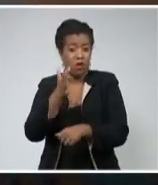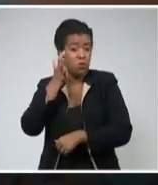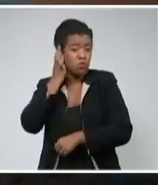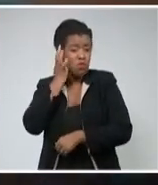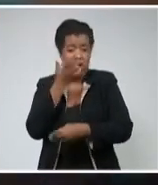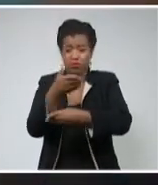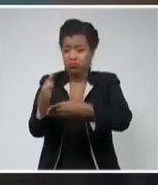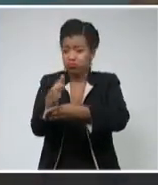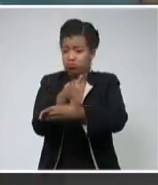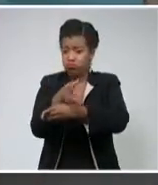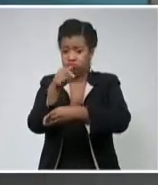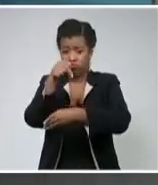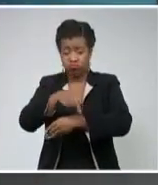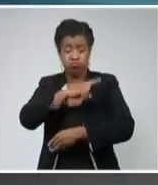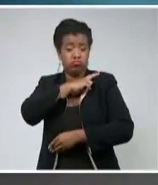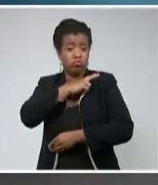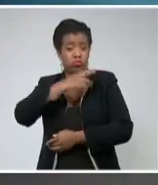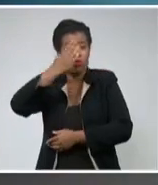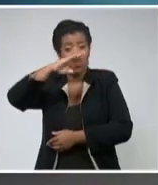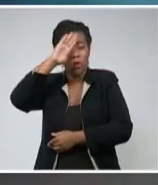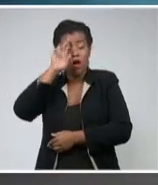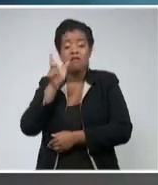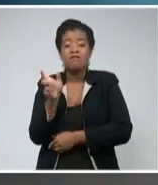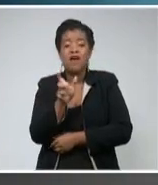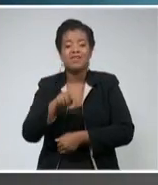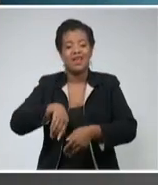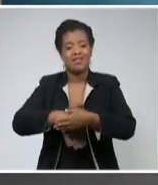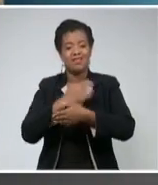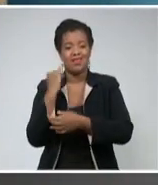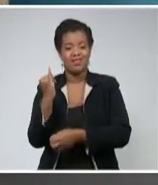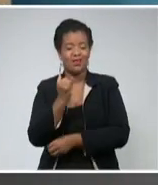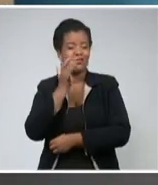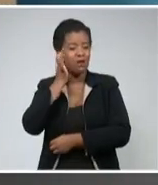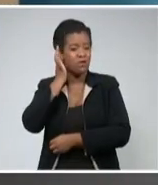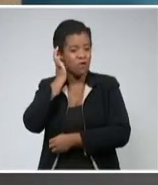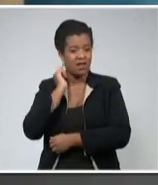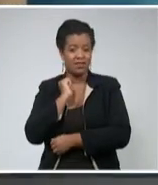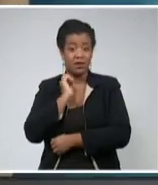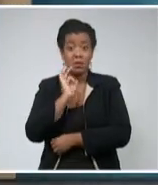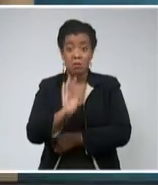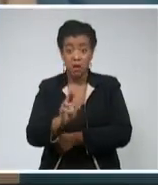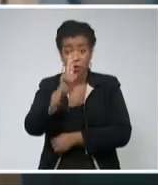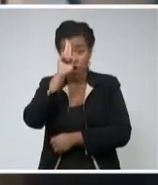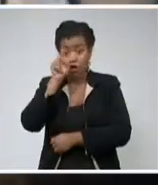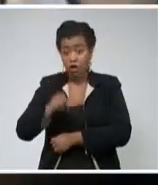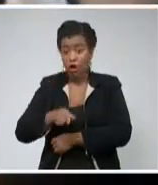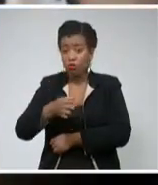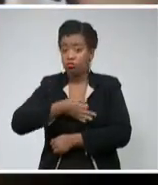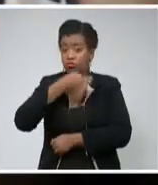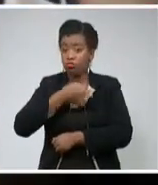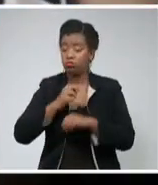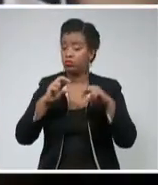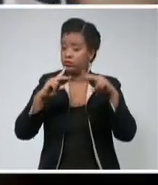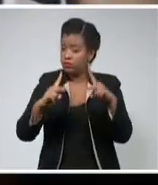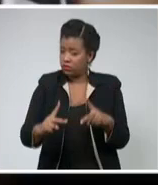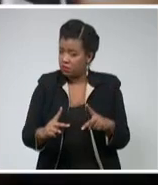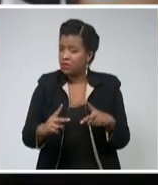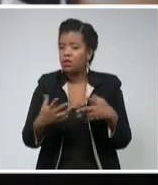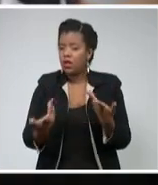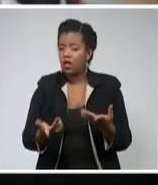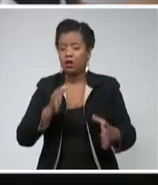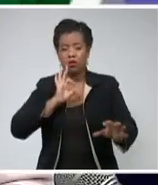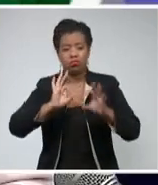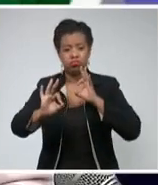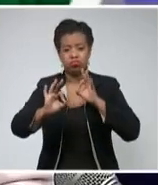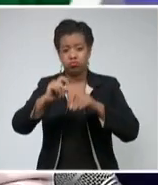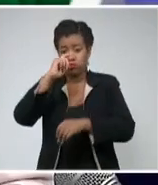esferas del país, fecha en que se conmemora el Día Internacional de la Mujer. El experto hizo nuevamente un llamado a reforzar la protección a